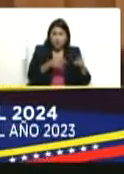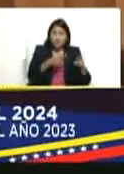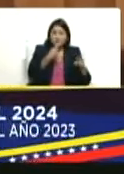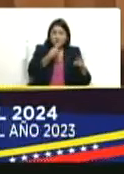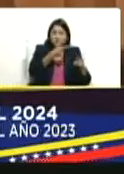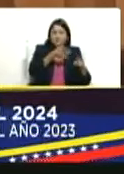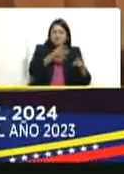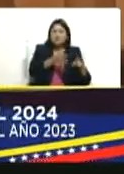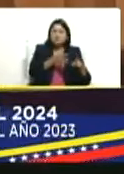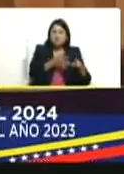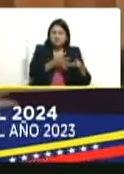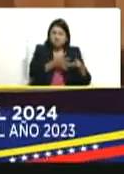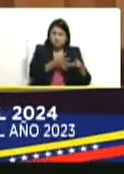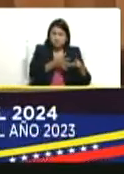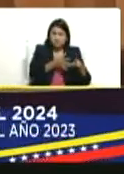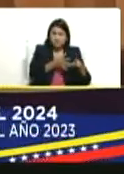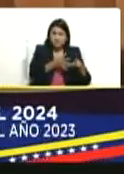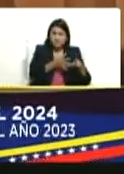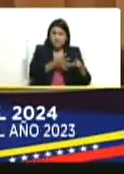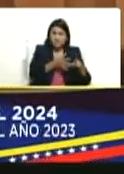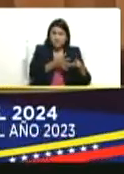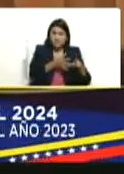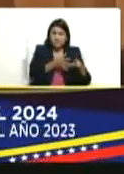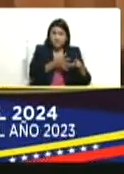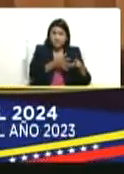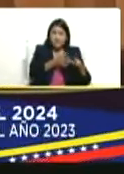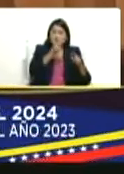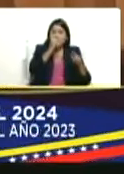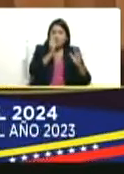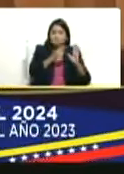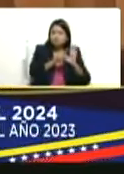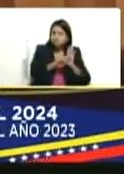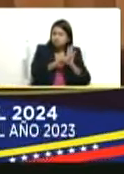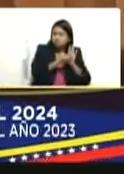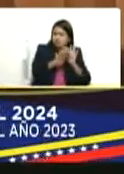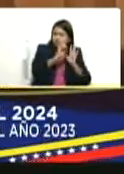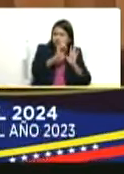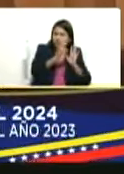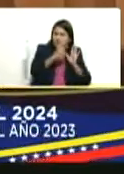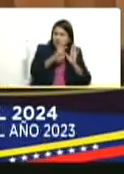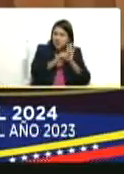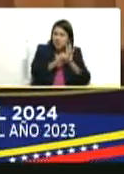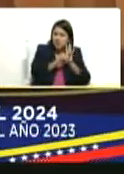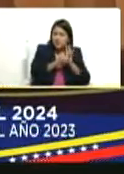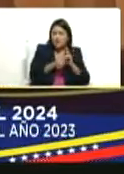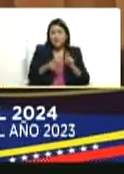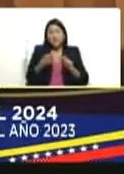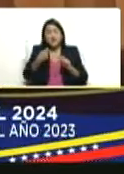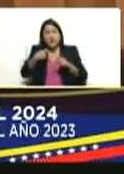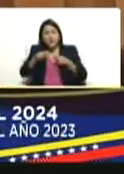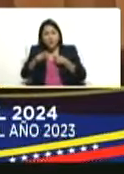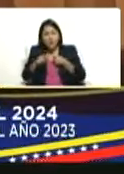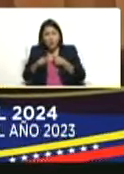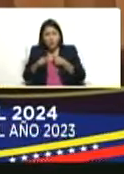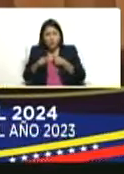que hicieron fue de manera inconstitucional e ilegal intentar